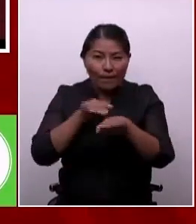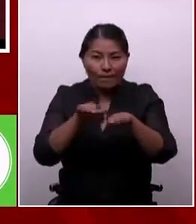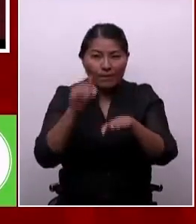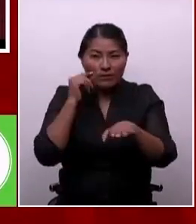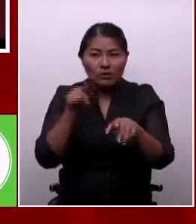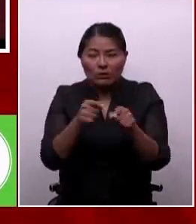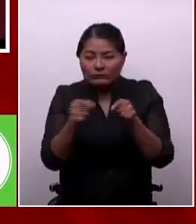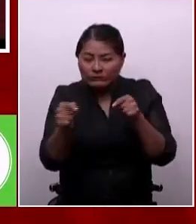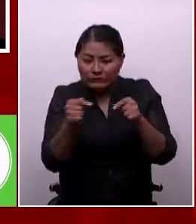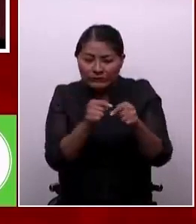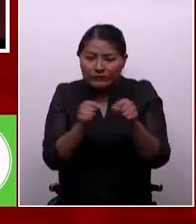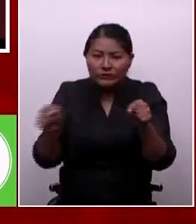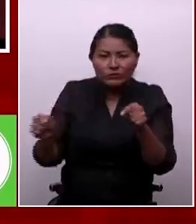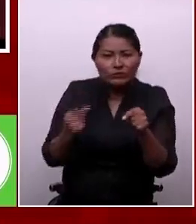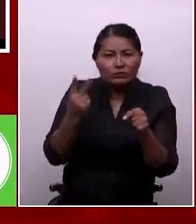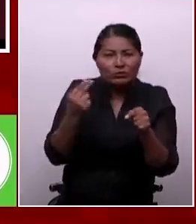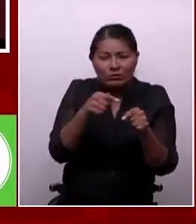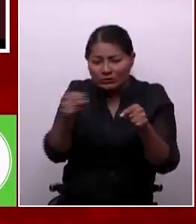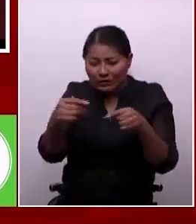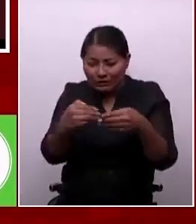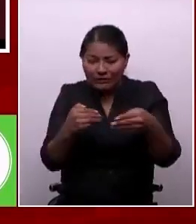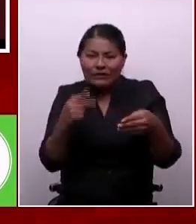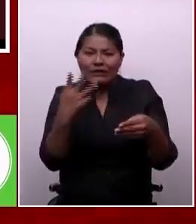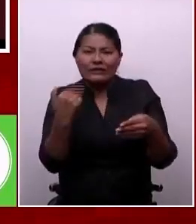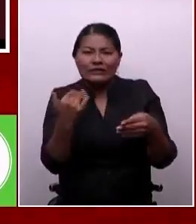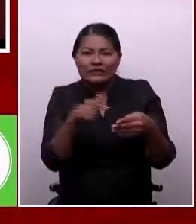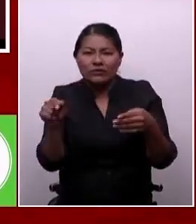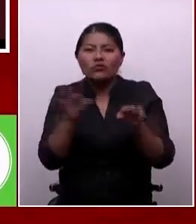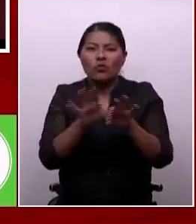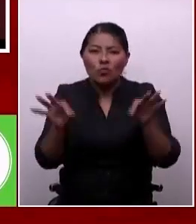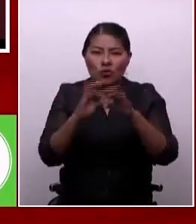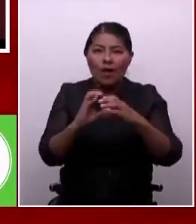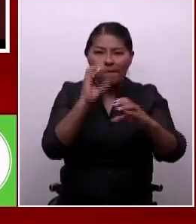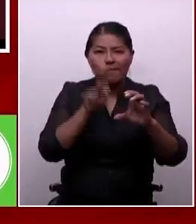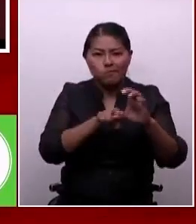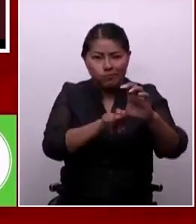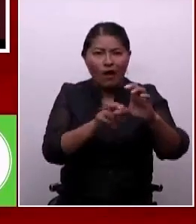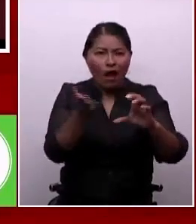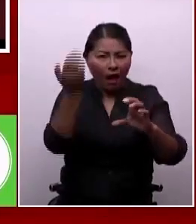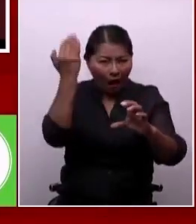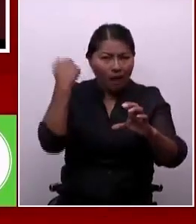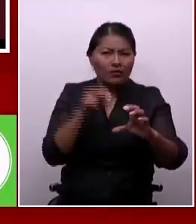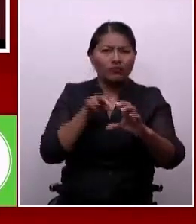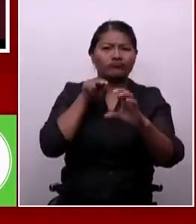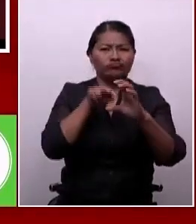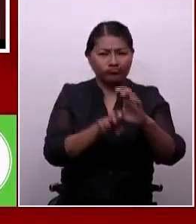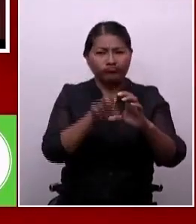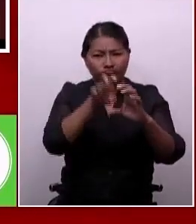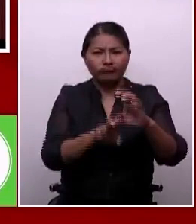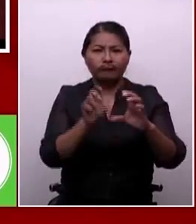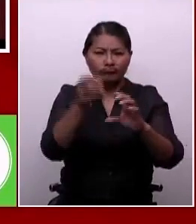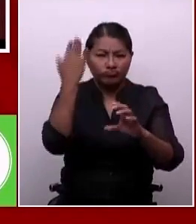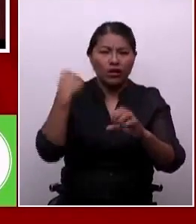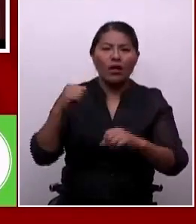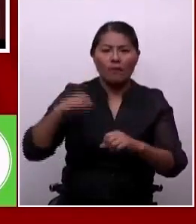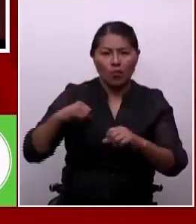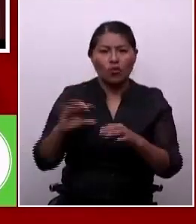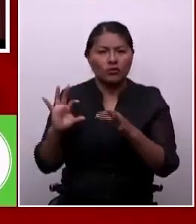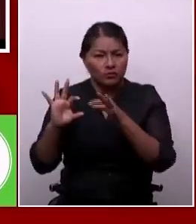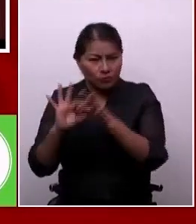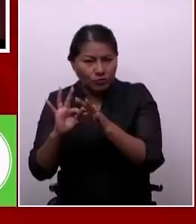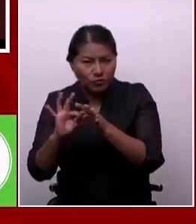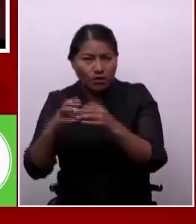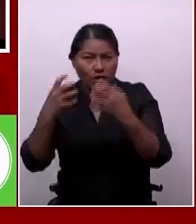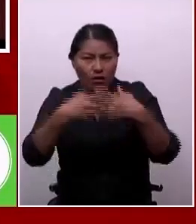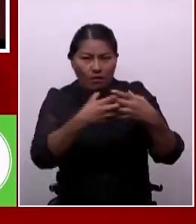12 metros sino de 15 o 16 metros necesitamos esos buses articulados que sí teníamos en Lima con una empresa municipal con una empresa que